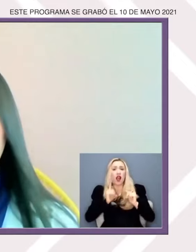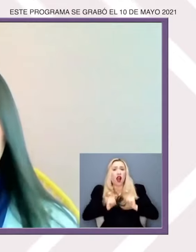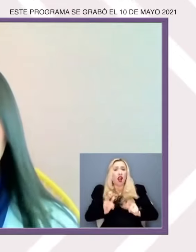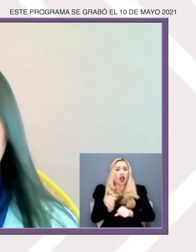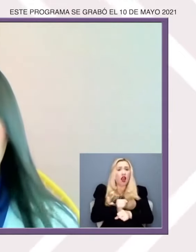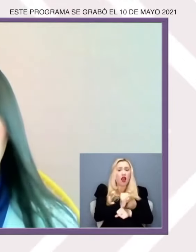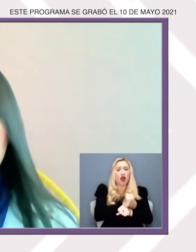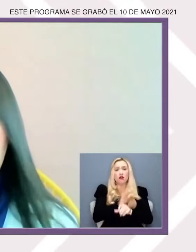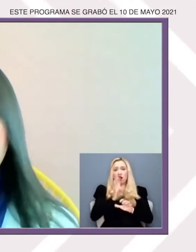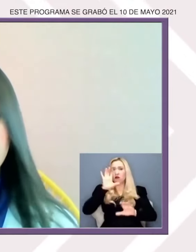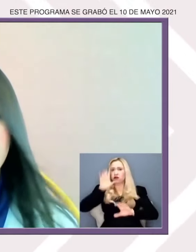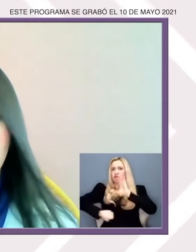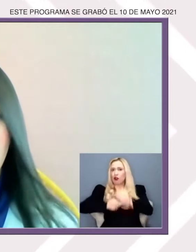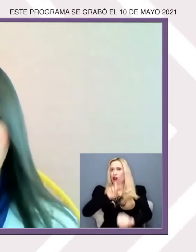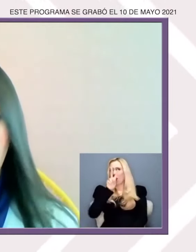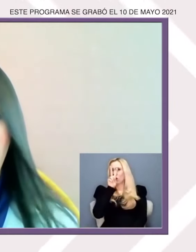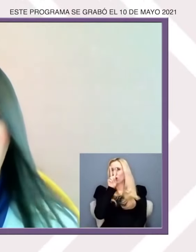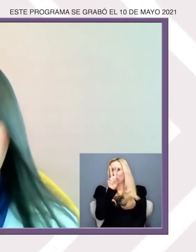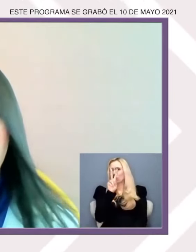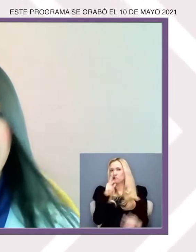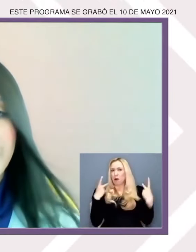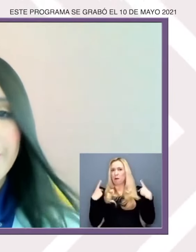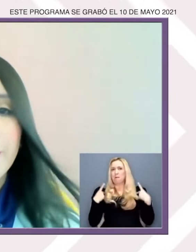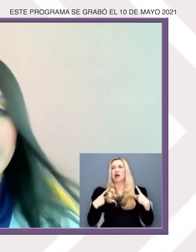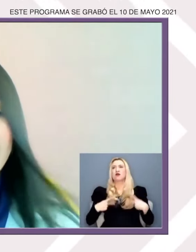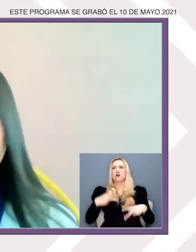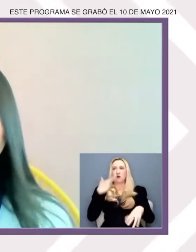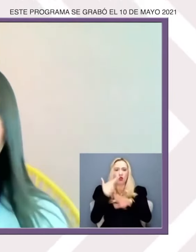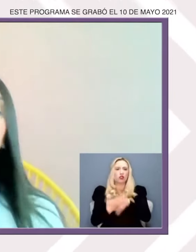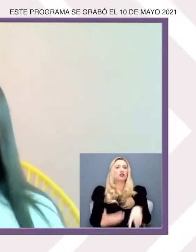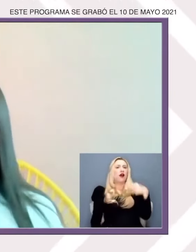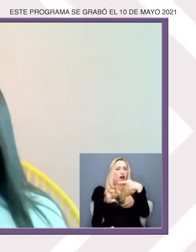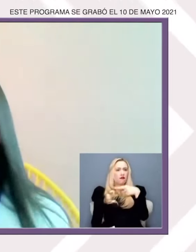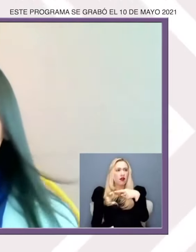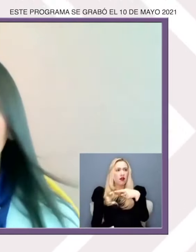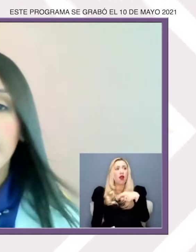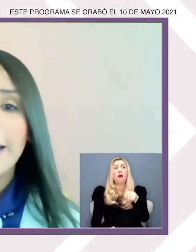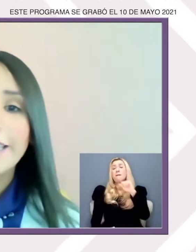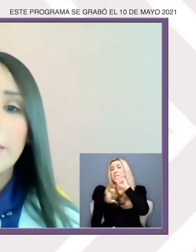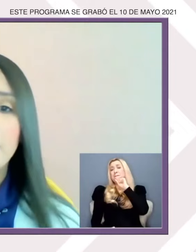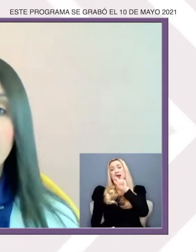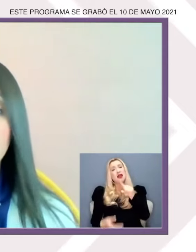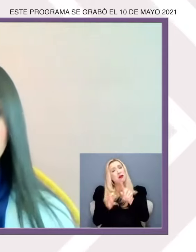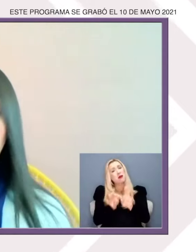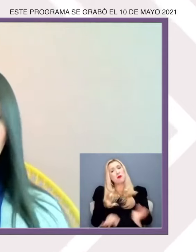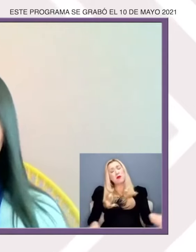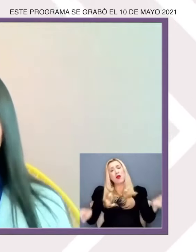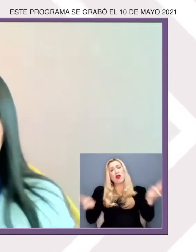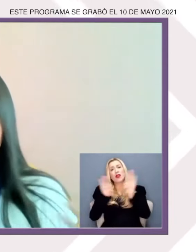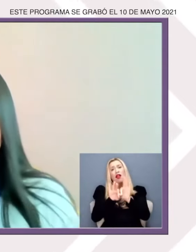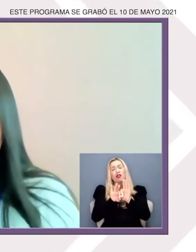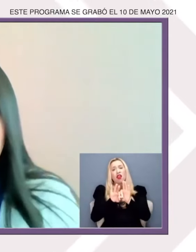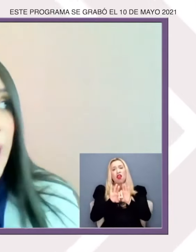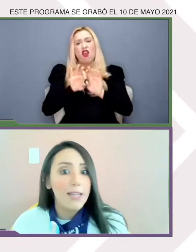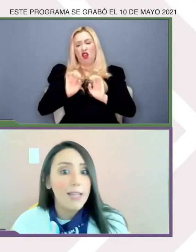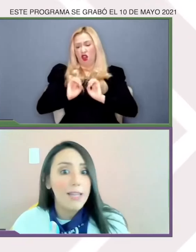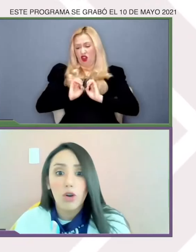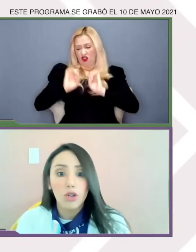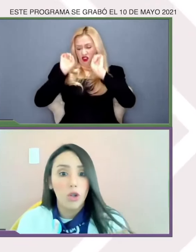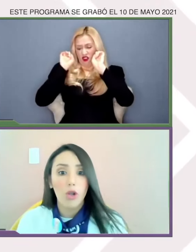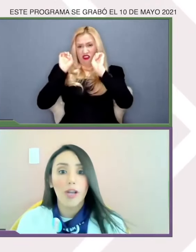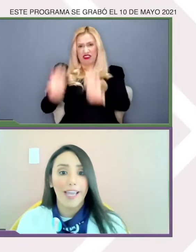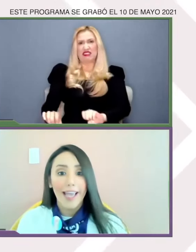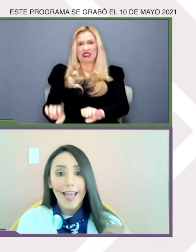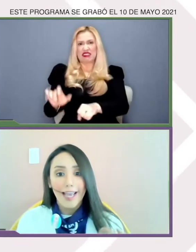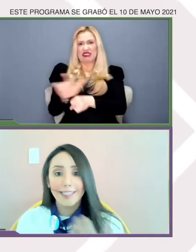2 presuntos culpables. Ahora bien, también es importante mencionar que el tema de la transfobia, por supuesto, va de la